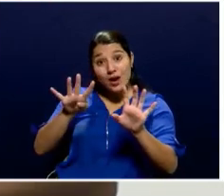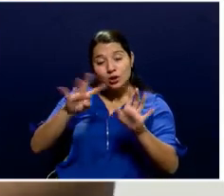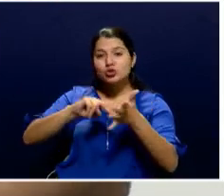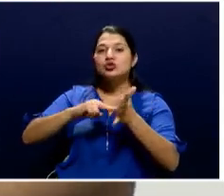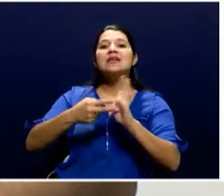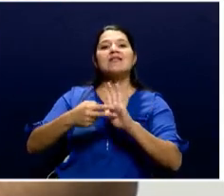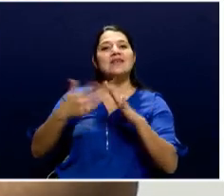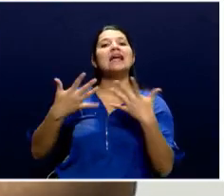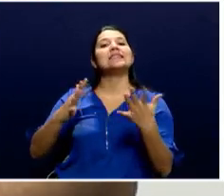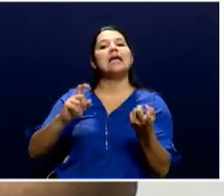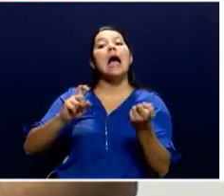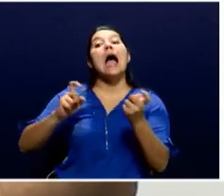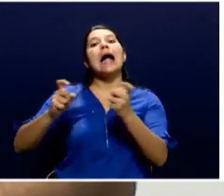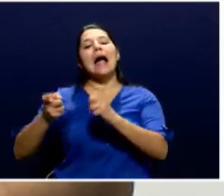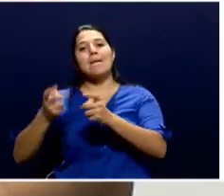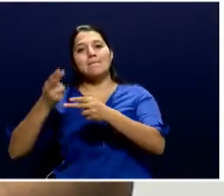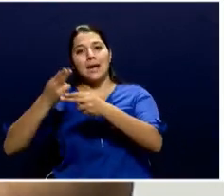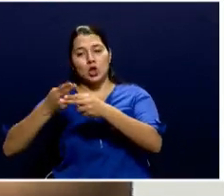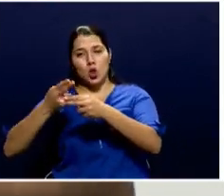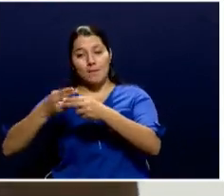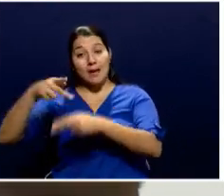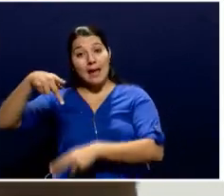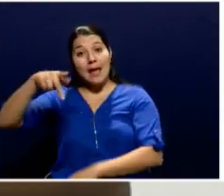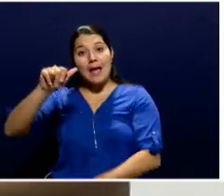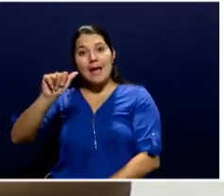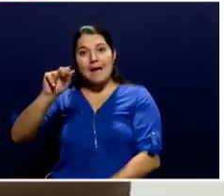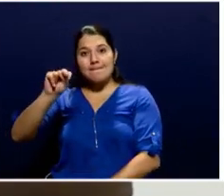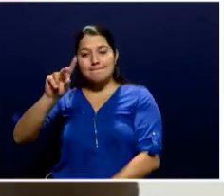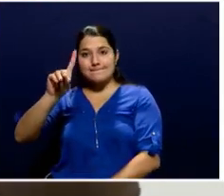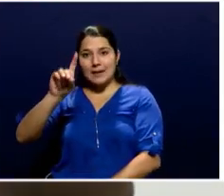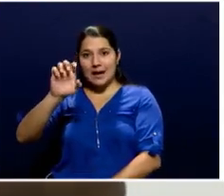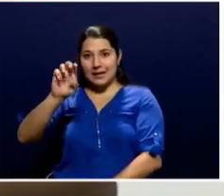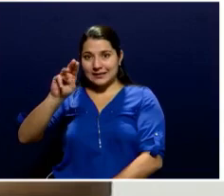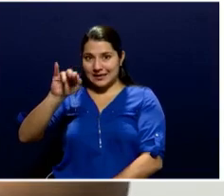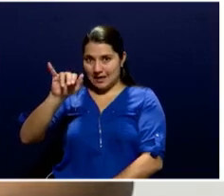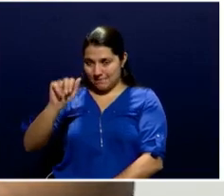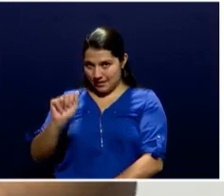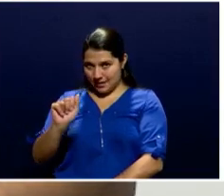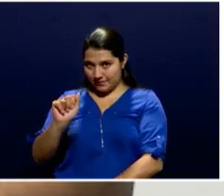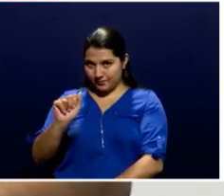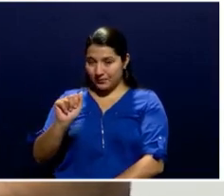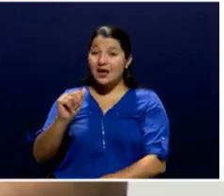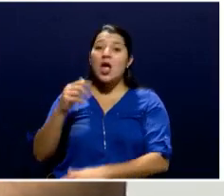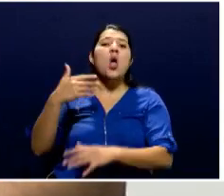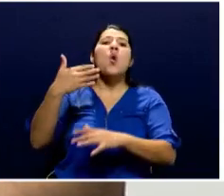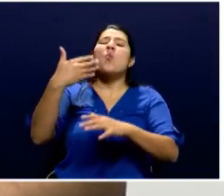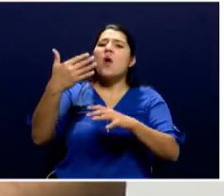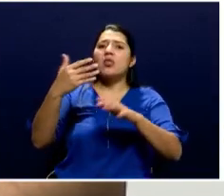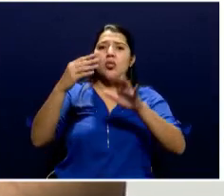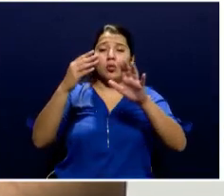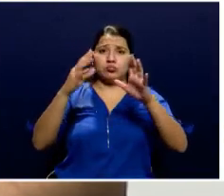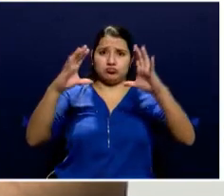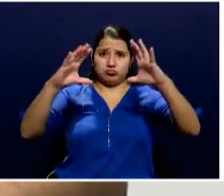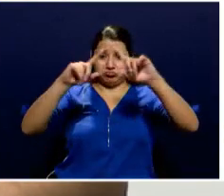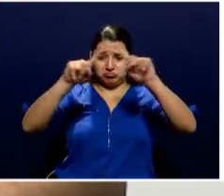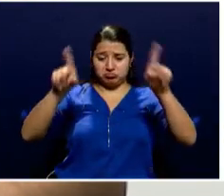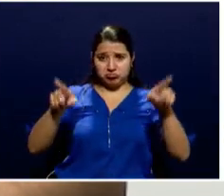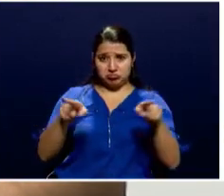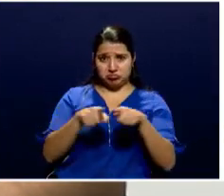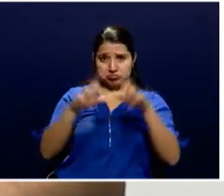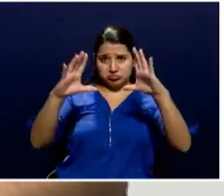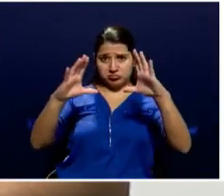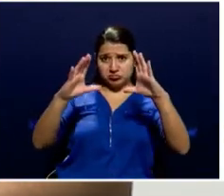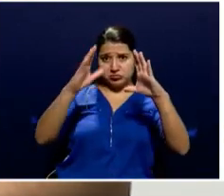ese requisito, se declara una pandemia, ya es algo global. mientras que una epidemia puede ser nada más